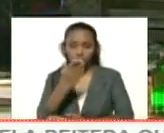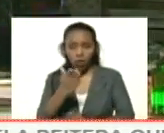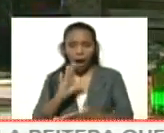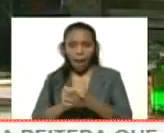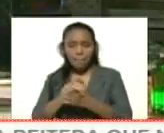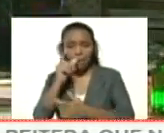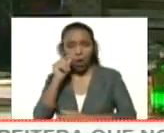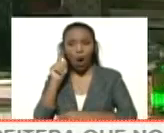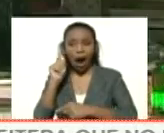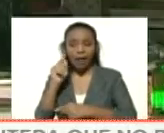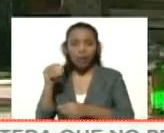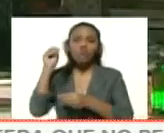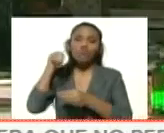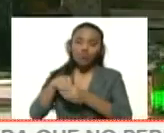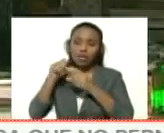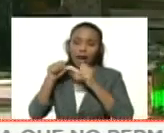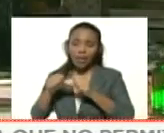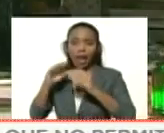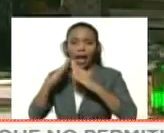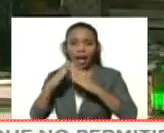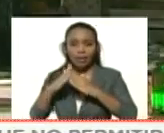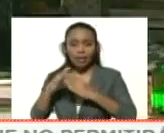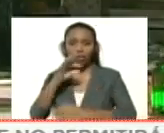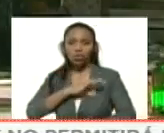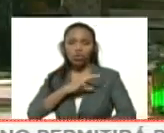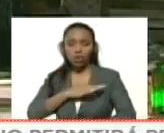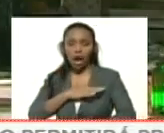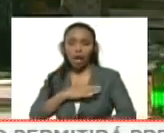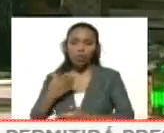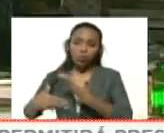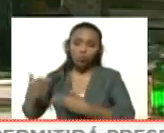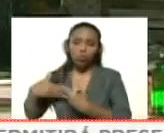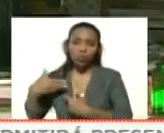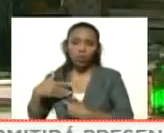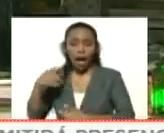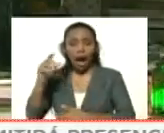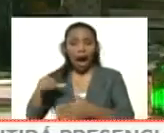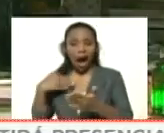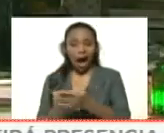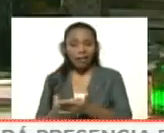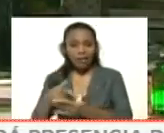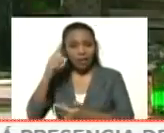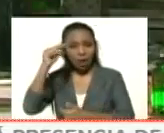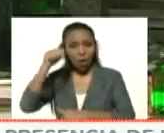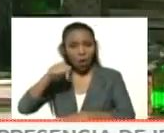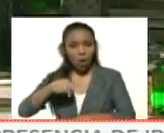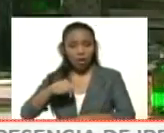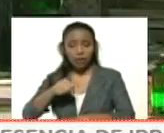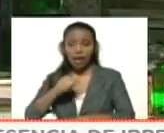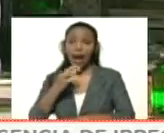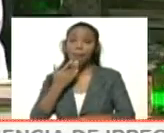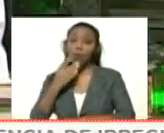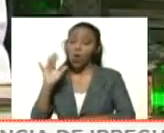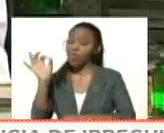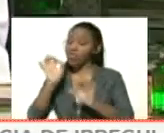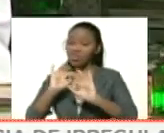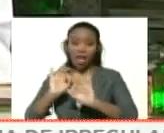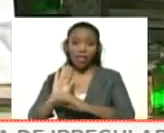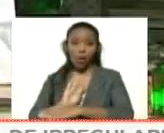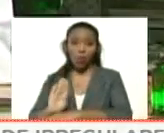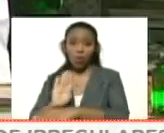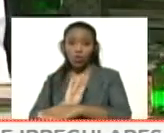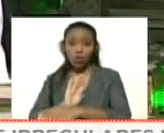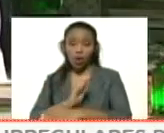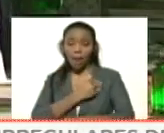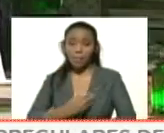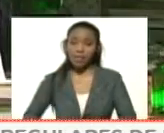mantener la cuarentena social y colectiva. Al día de hoy, si no hubiéramos tomado las medidas que tomó el